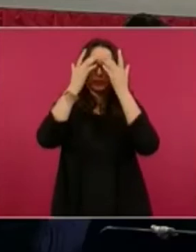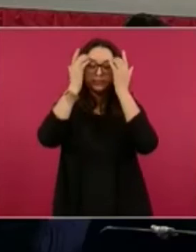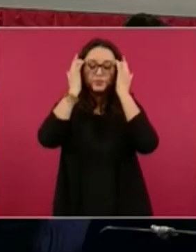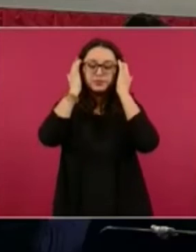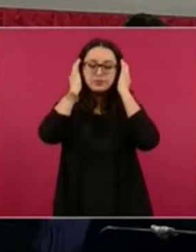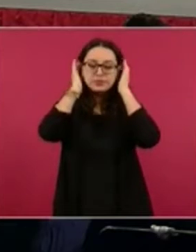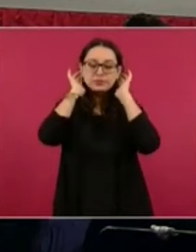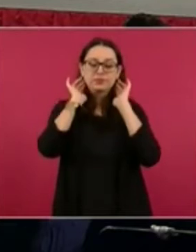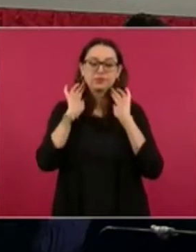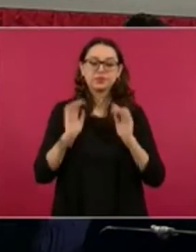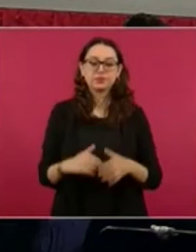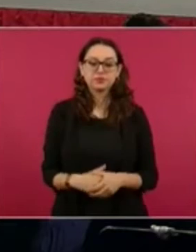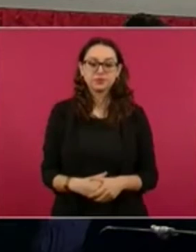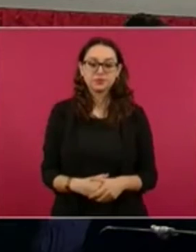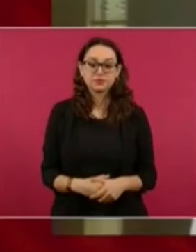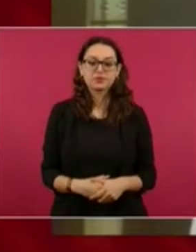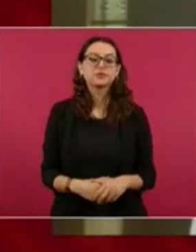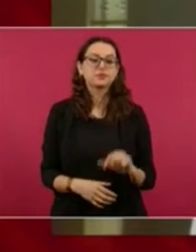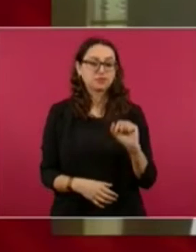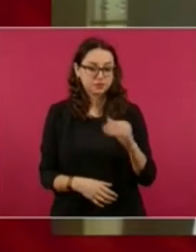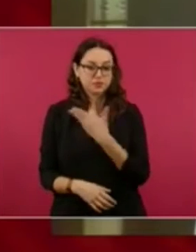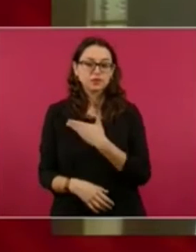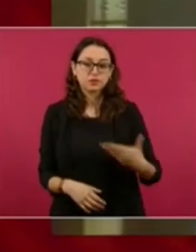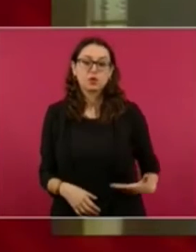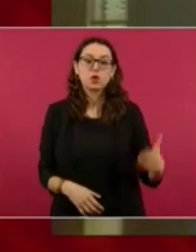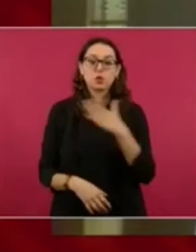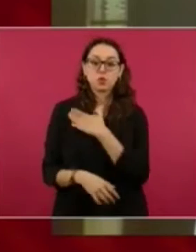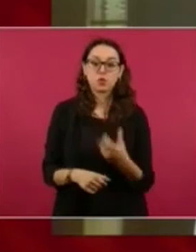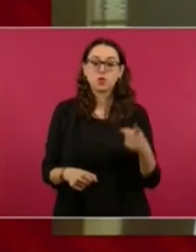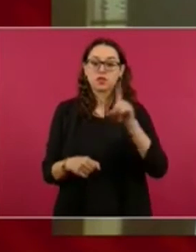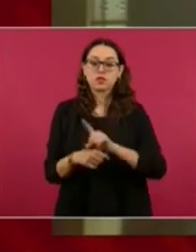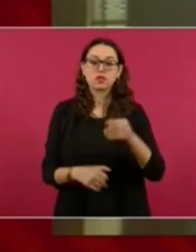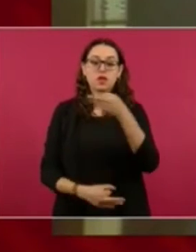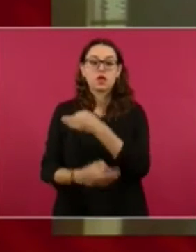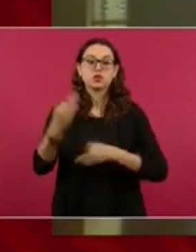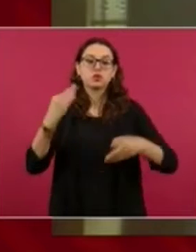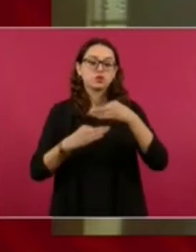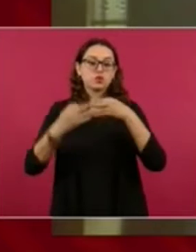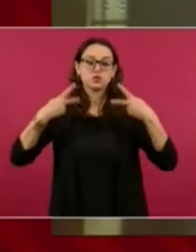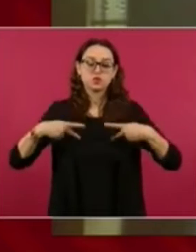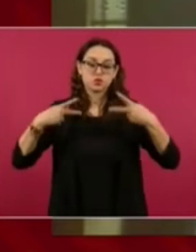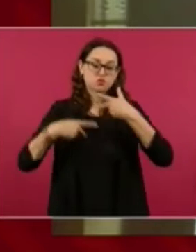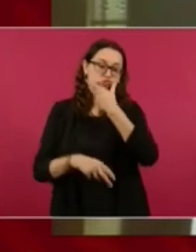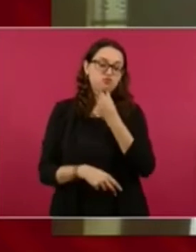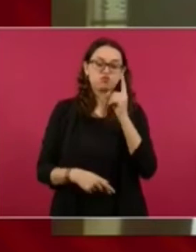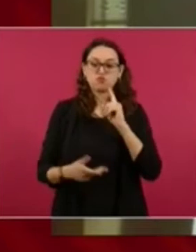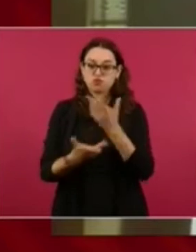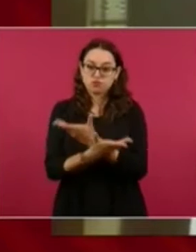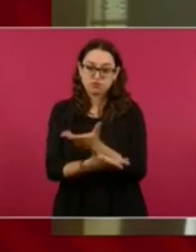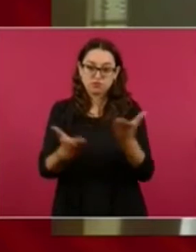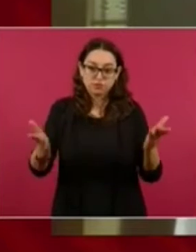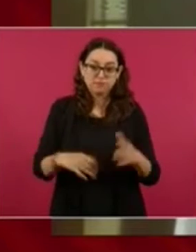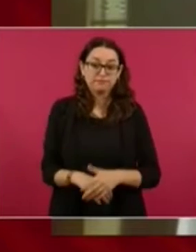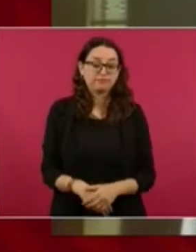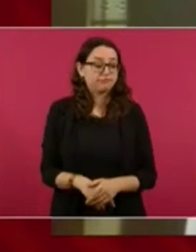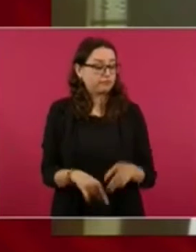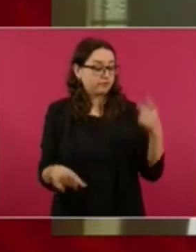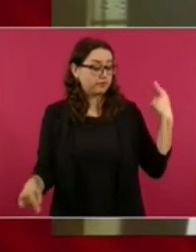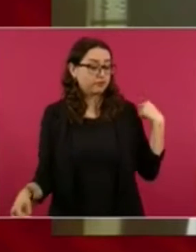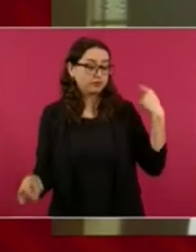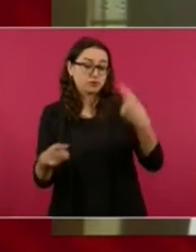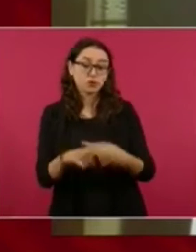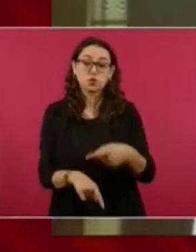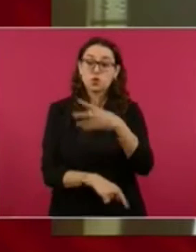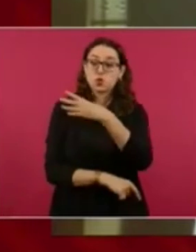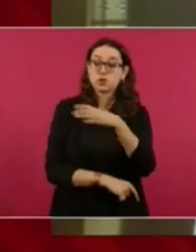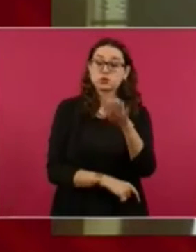se va a anunciar un nuevo plan de rescate para los 10 mineros atrapados en Sabinas, Coahuila, es la información que se da a conocer. Y es que